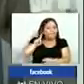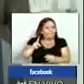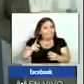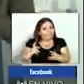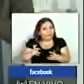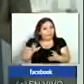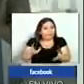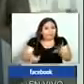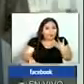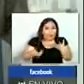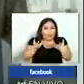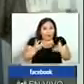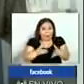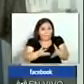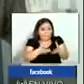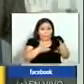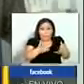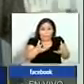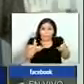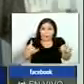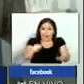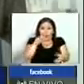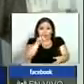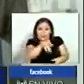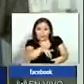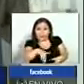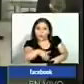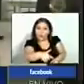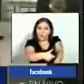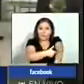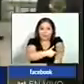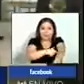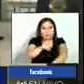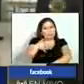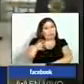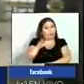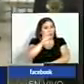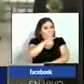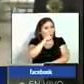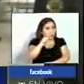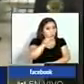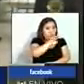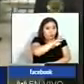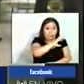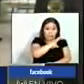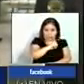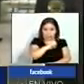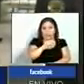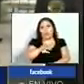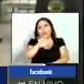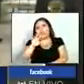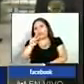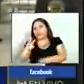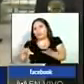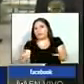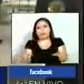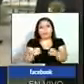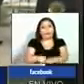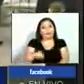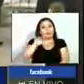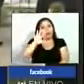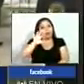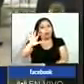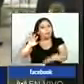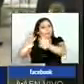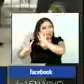llegamos a llenar esa capacidad que sería 400 más las 157, estaríamos hablando de 557 unidades de